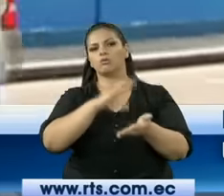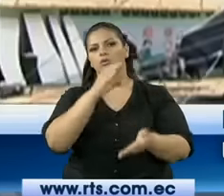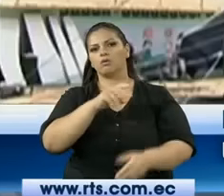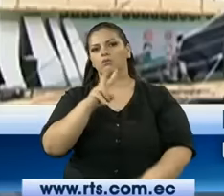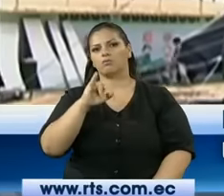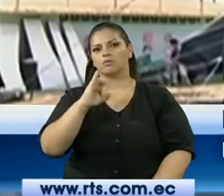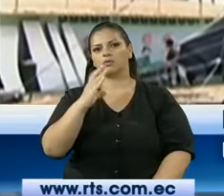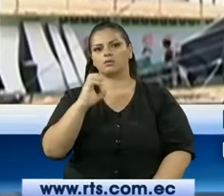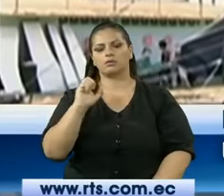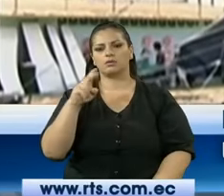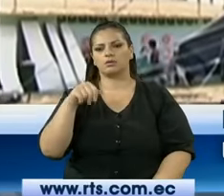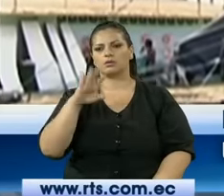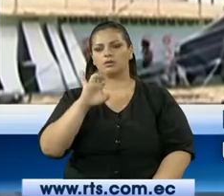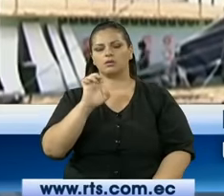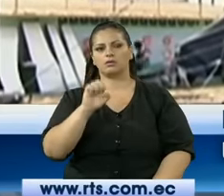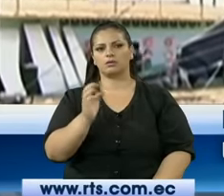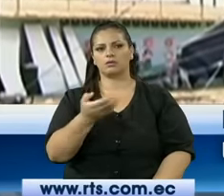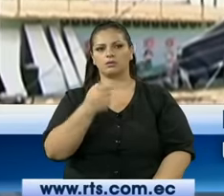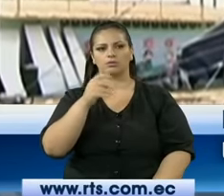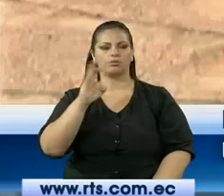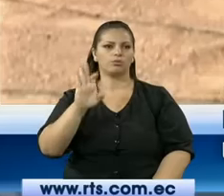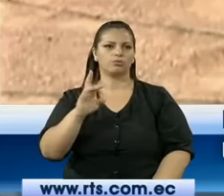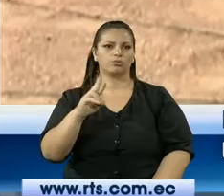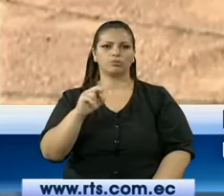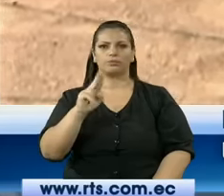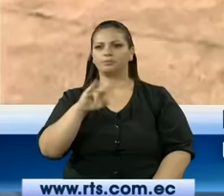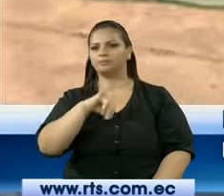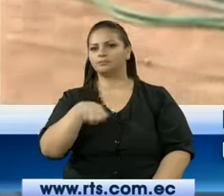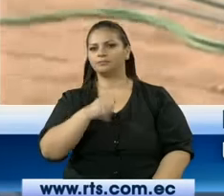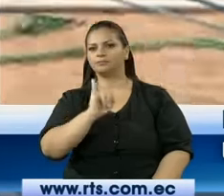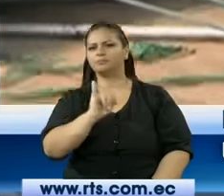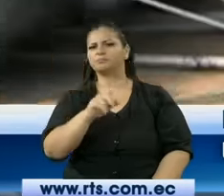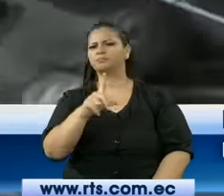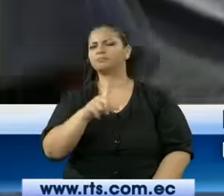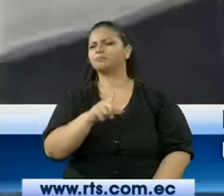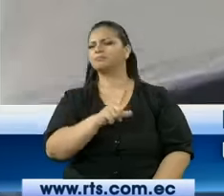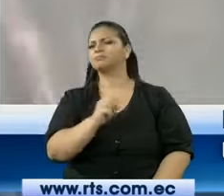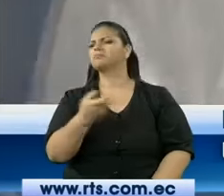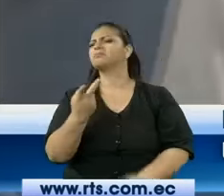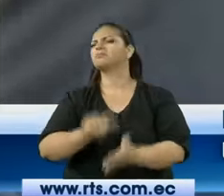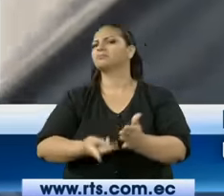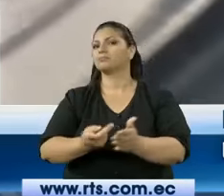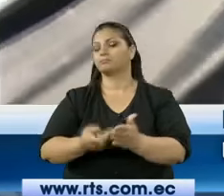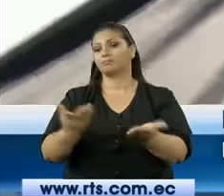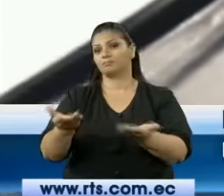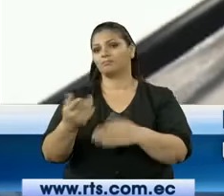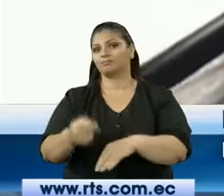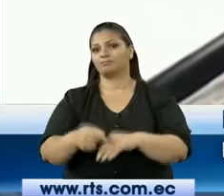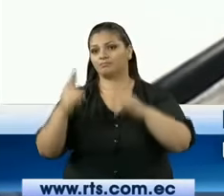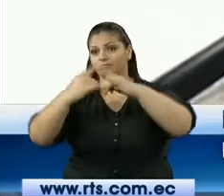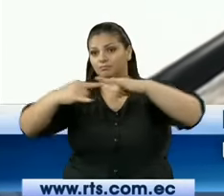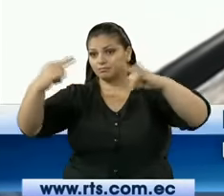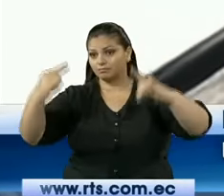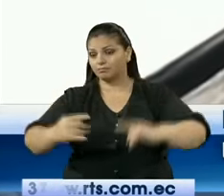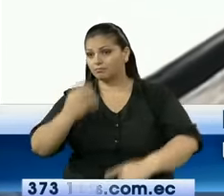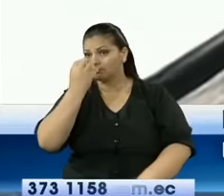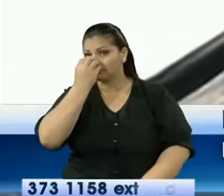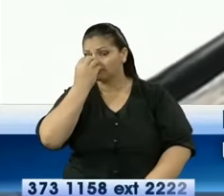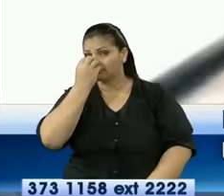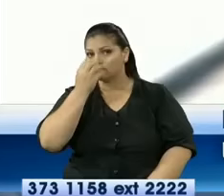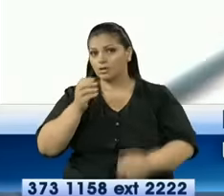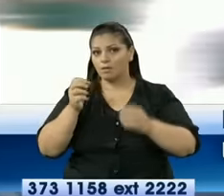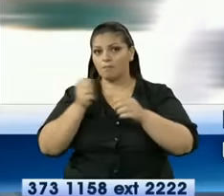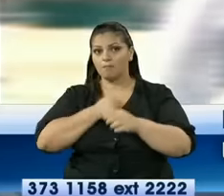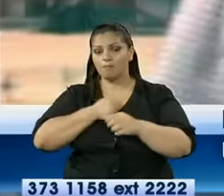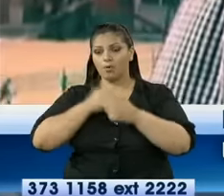era claro. No cumplían con los requisitos necesarios para montar el espectáculo circense. Está en un lugar